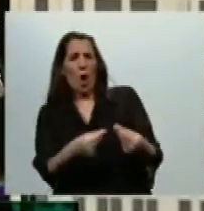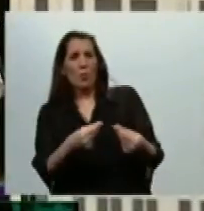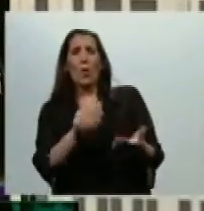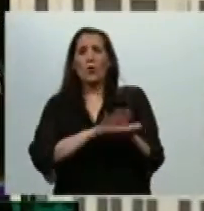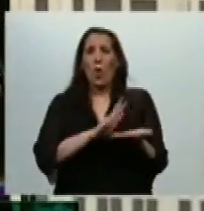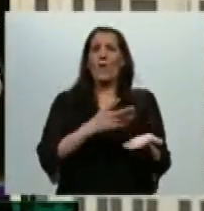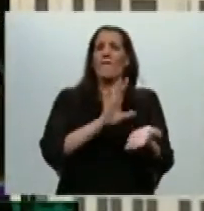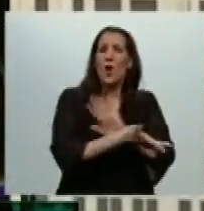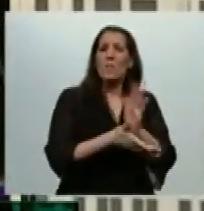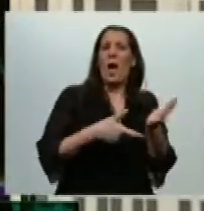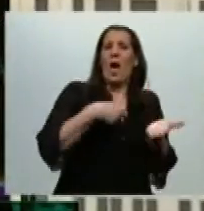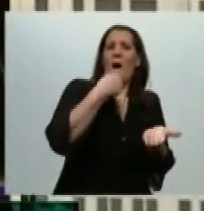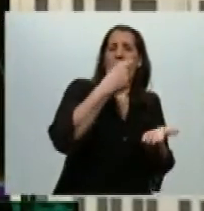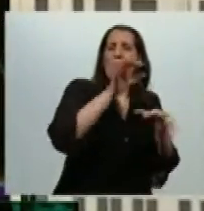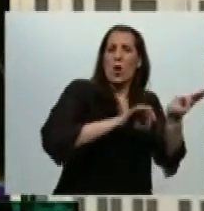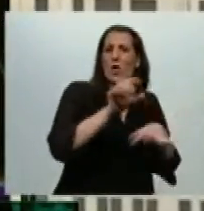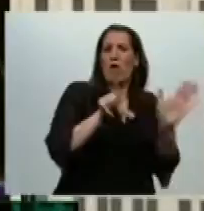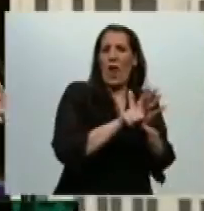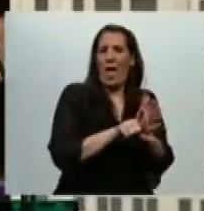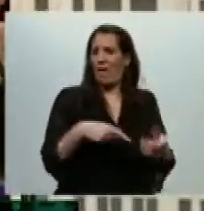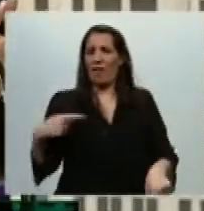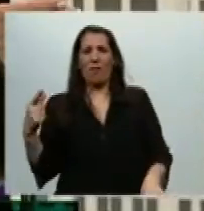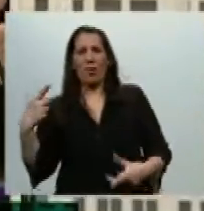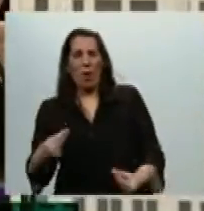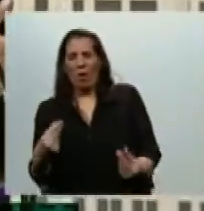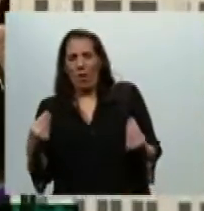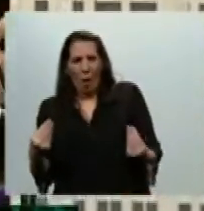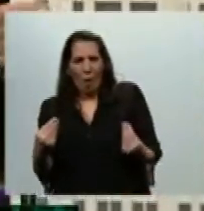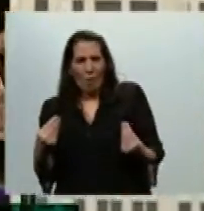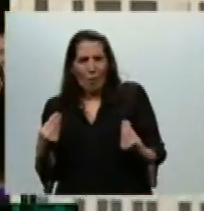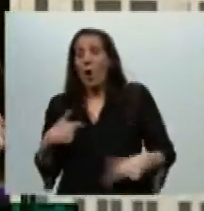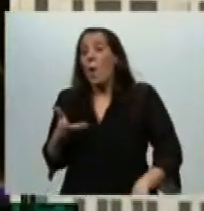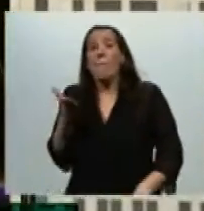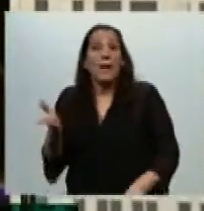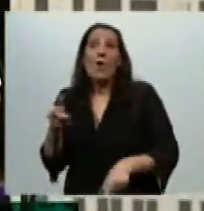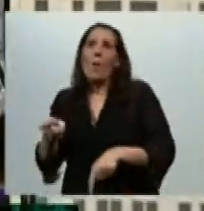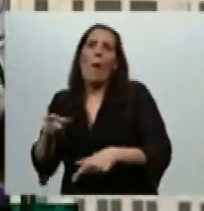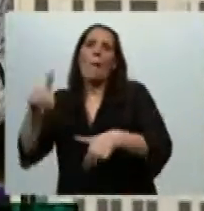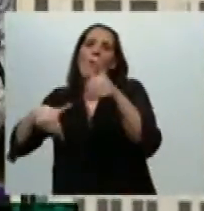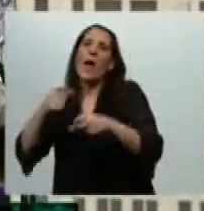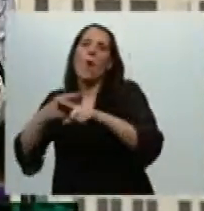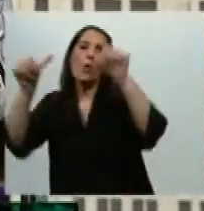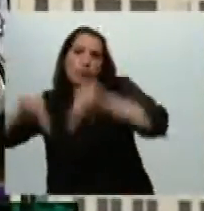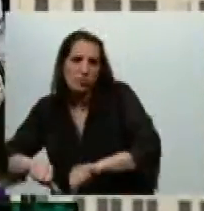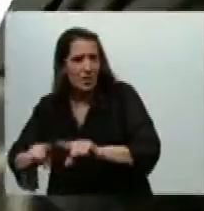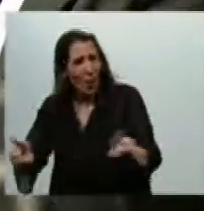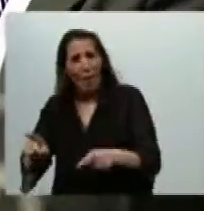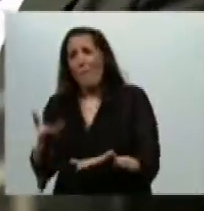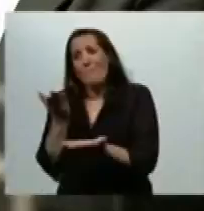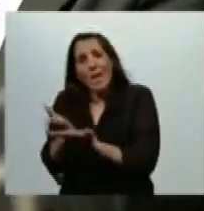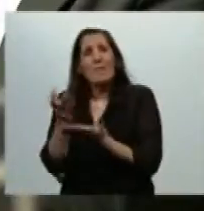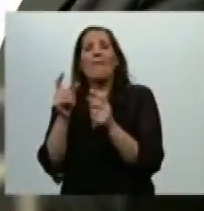soberano? Dios mío, no estamos pidiéndoles que voten el default, no, estamos pidiéndoles que voten pagar.